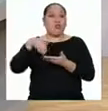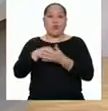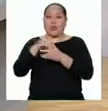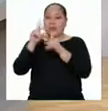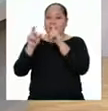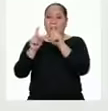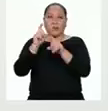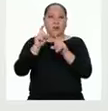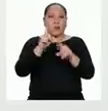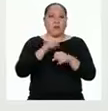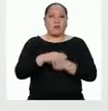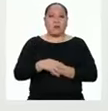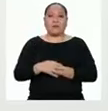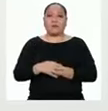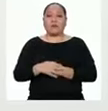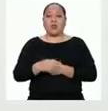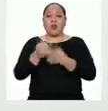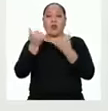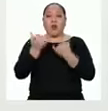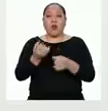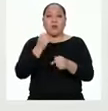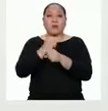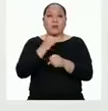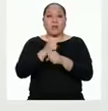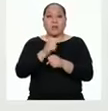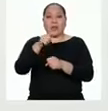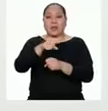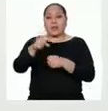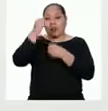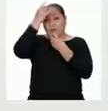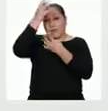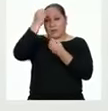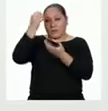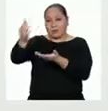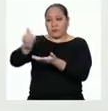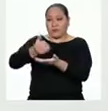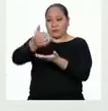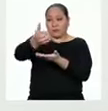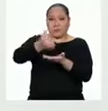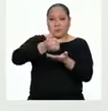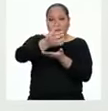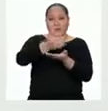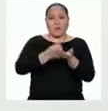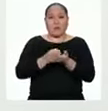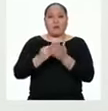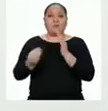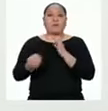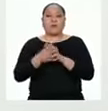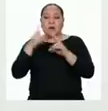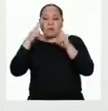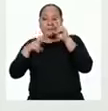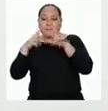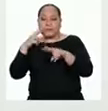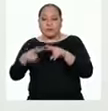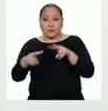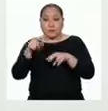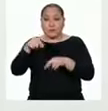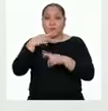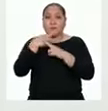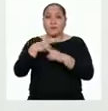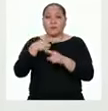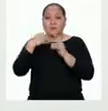encuestas. Hoy vamos a trabajar con la información que han recogido en esas encuestas. Vamos a organizar los datos obtenidos